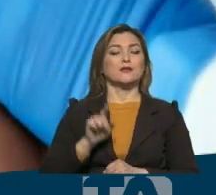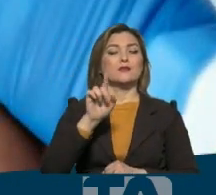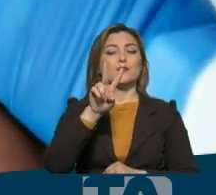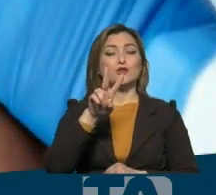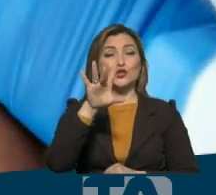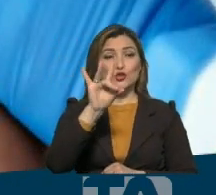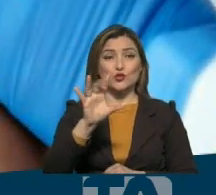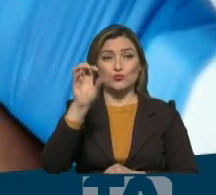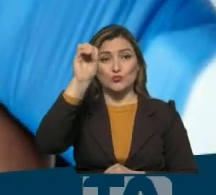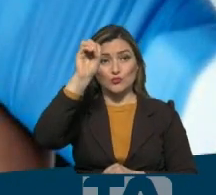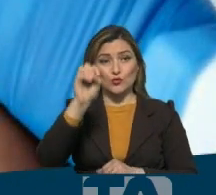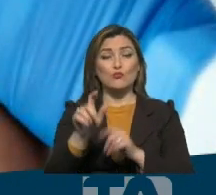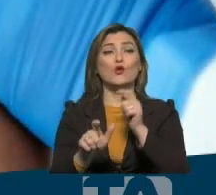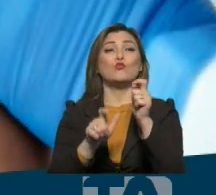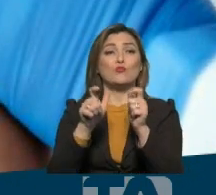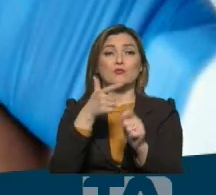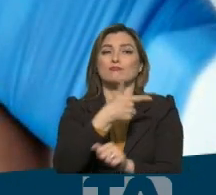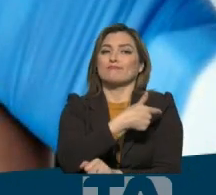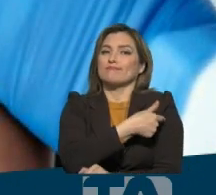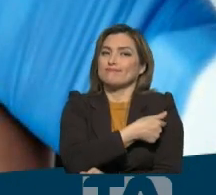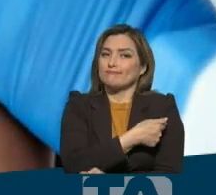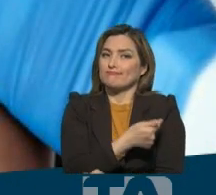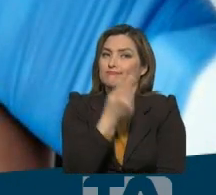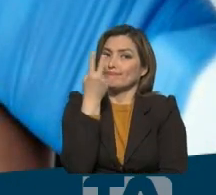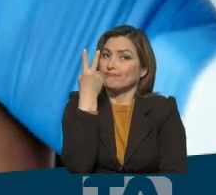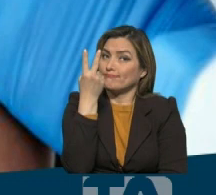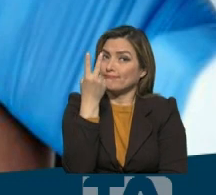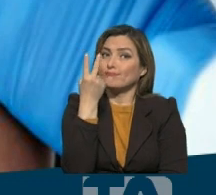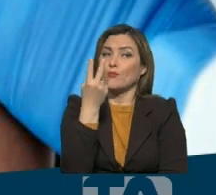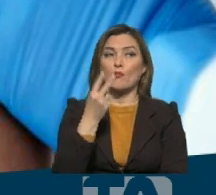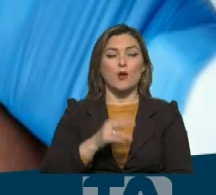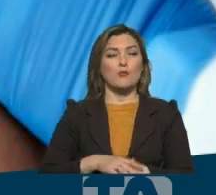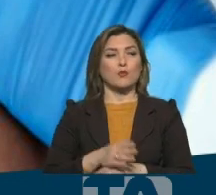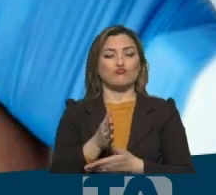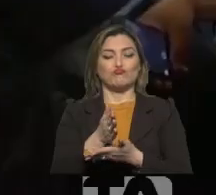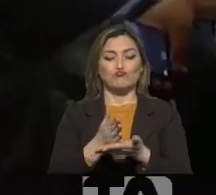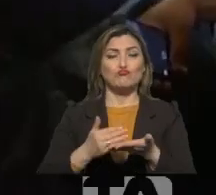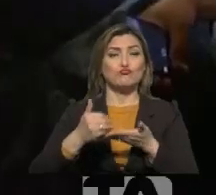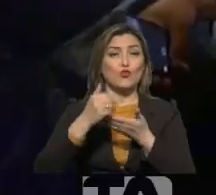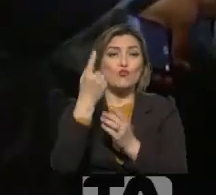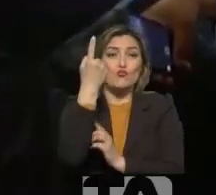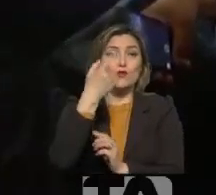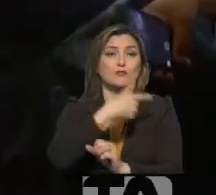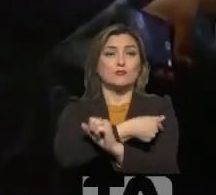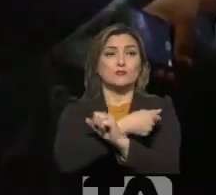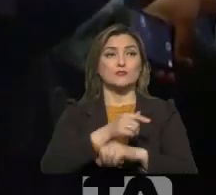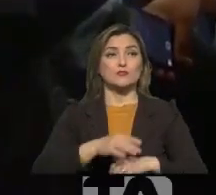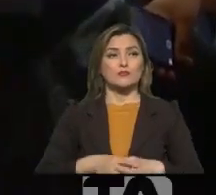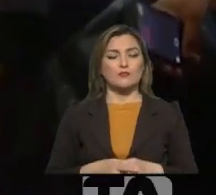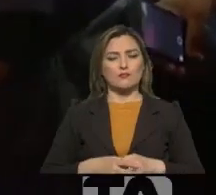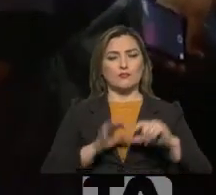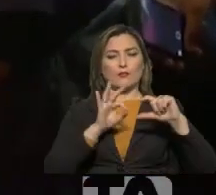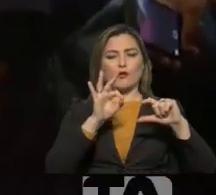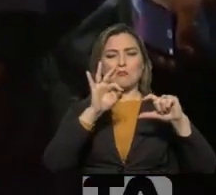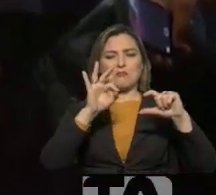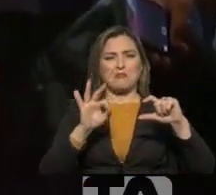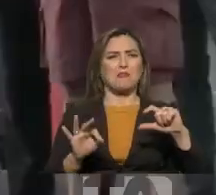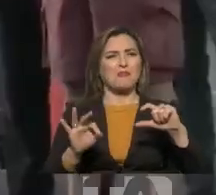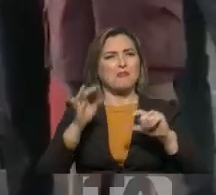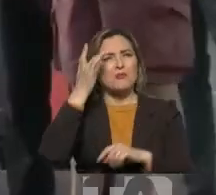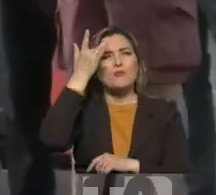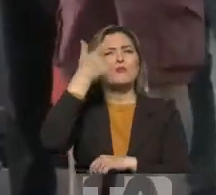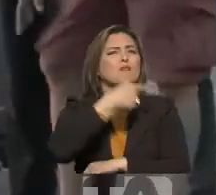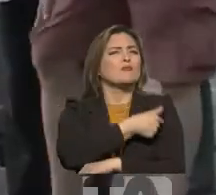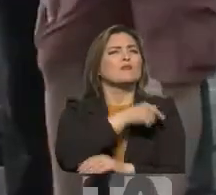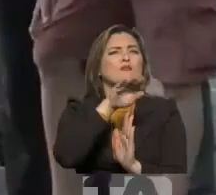el 28% de la población ya ha recibido ambas dosis y un tercio al menos una la caída en el ritmo se debe a que cerca del 40%